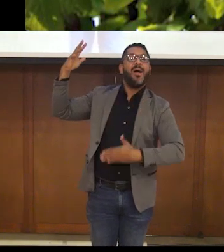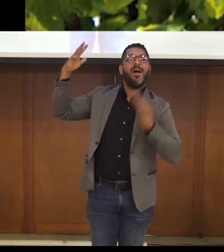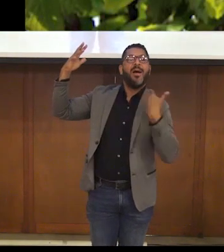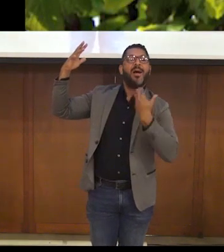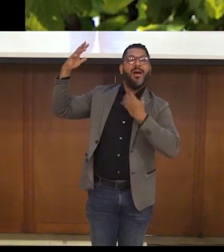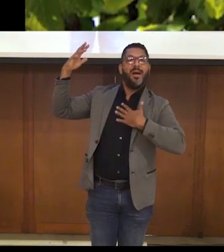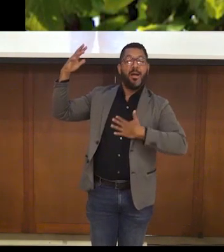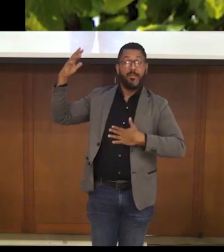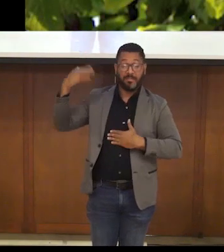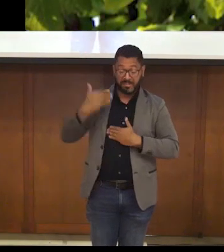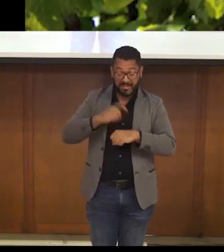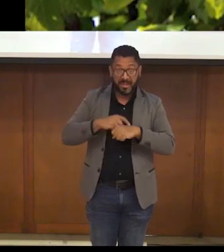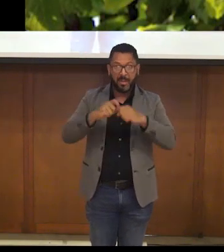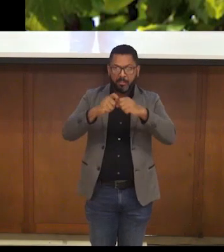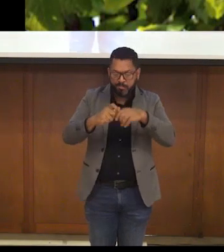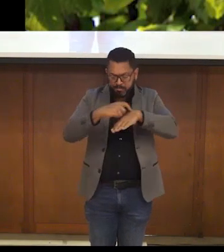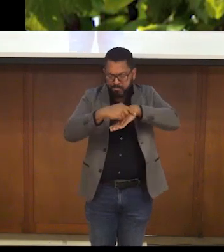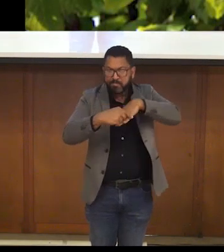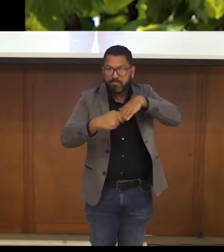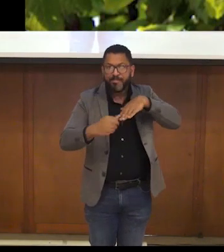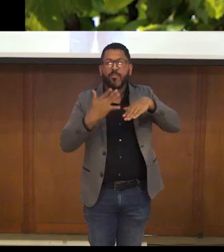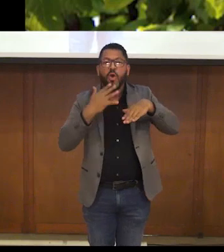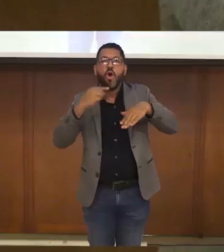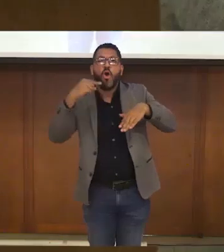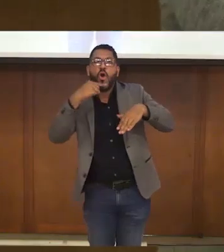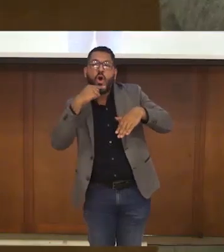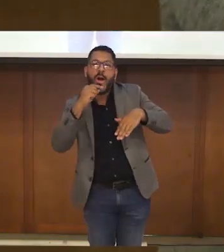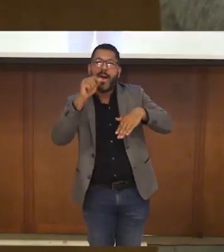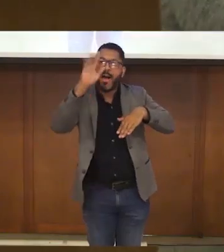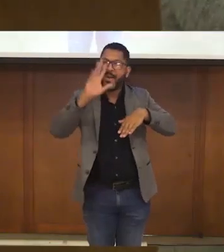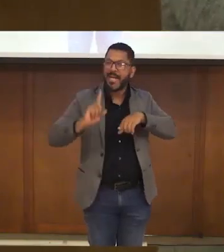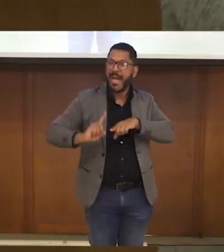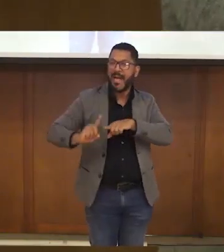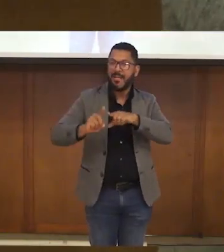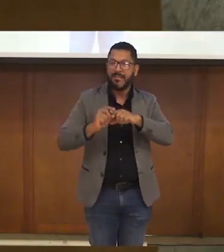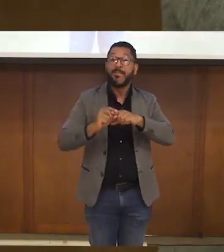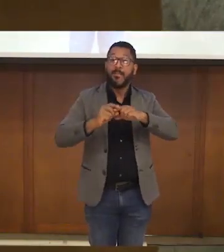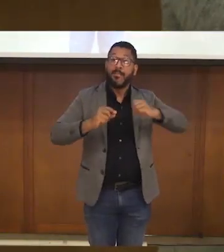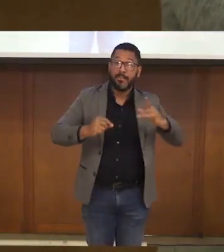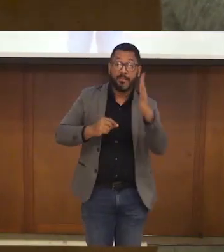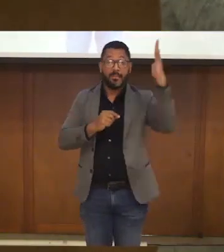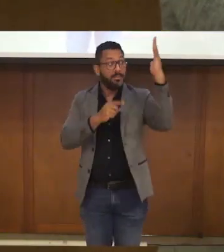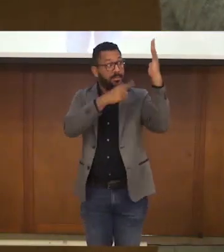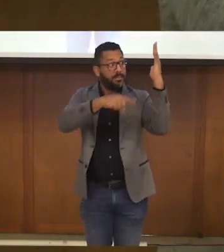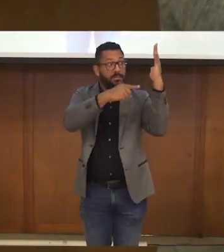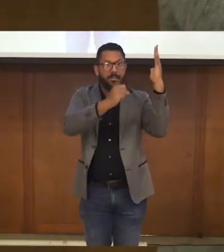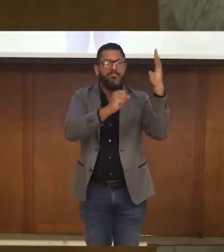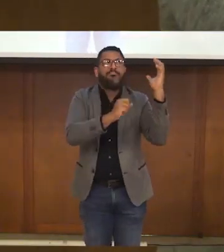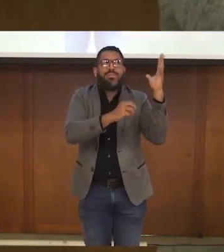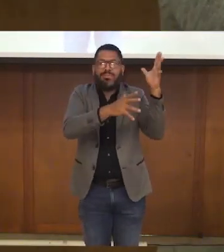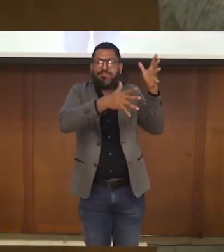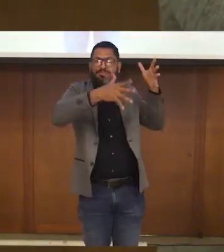Dan unas hojas, como con el tiempo, unas hojas que se vuelven rojas, otras amarillas. Pero los almendros, claro,